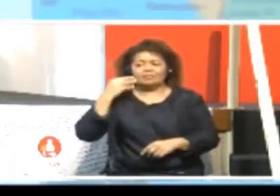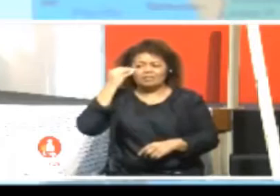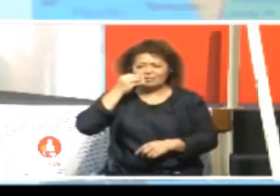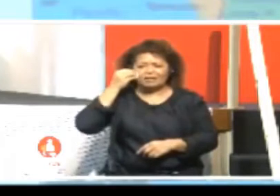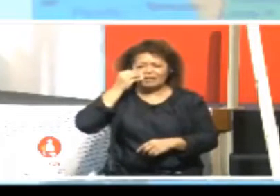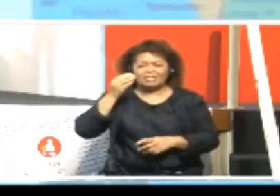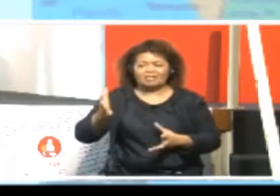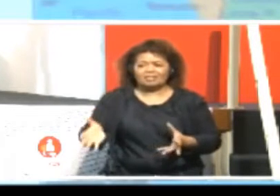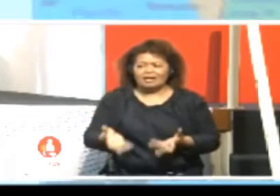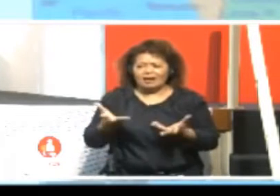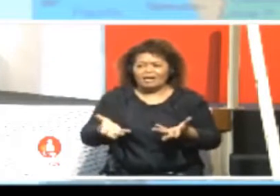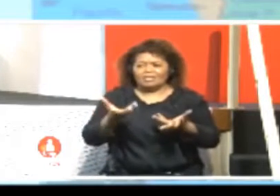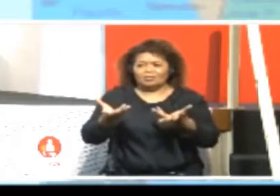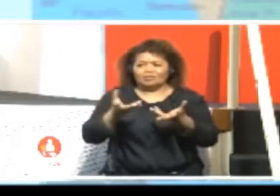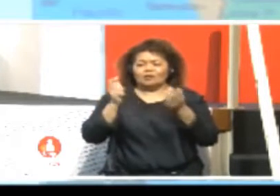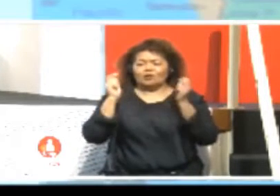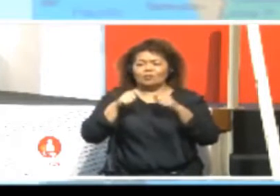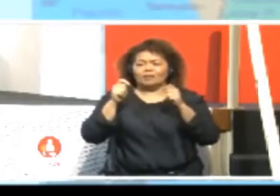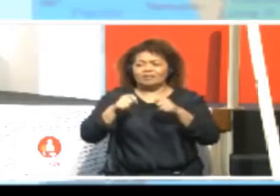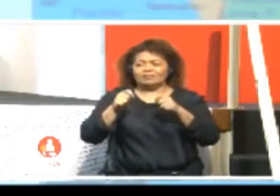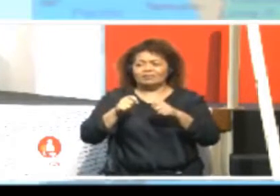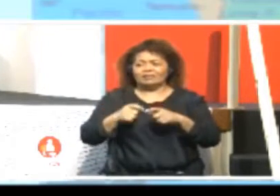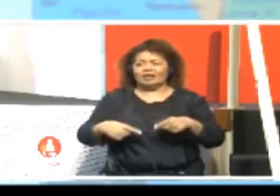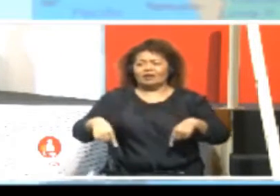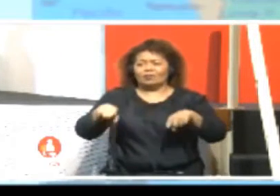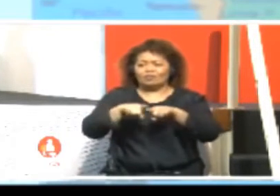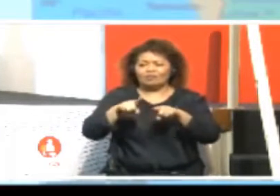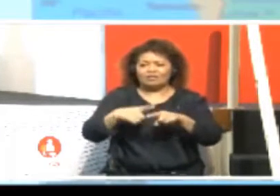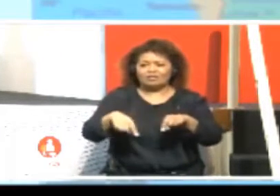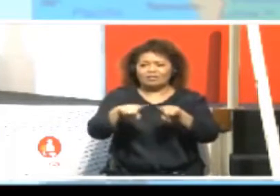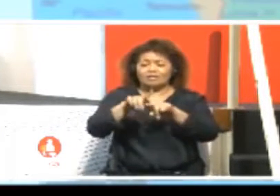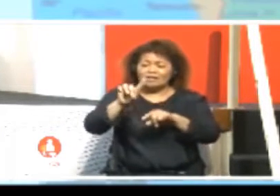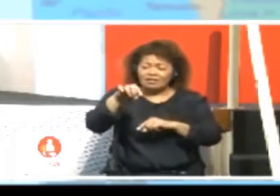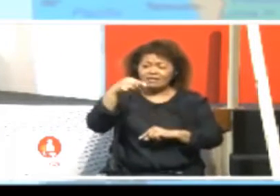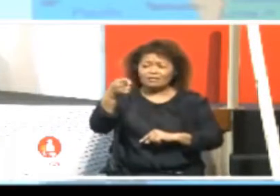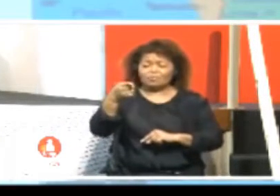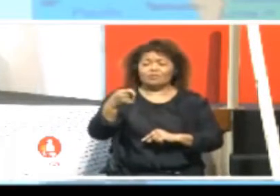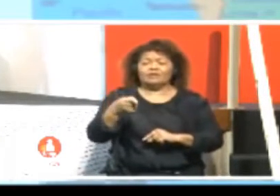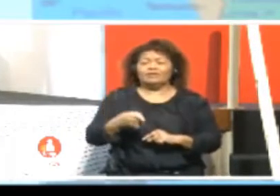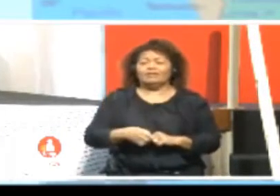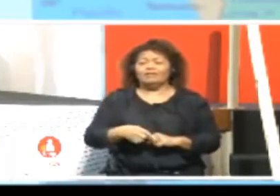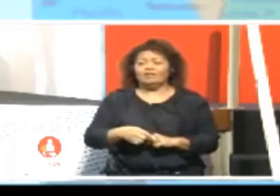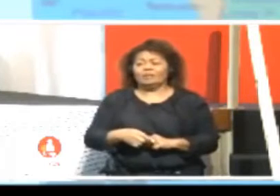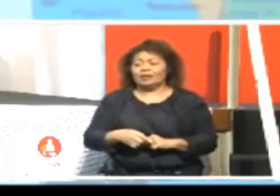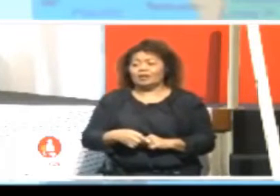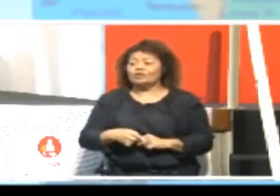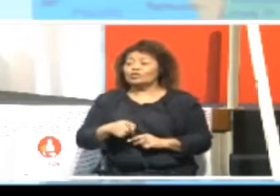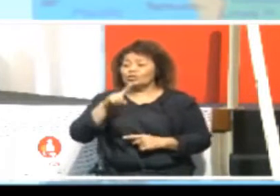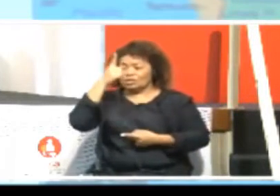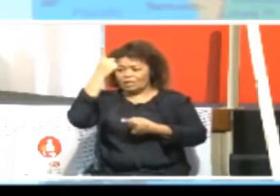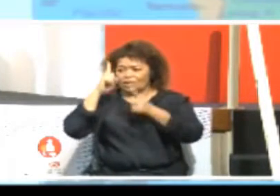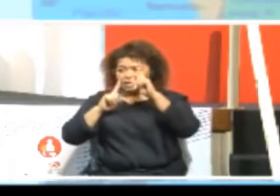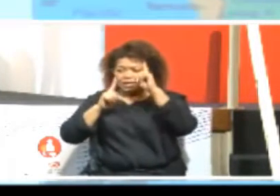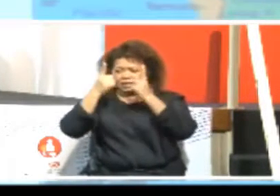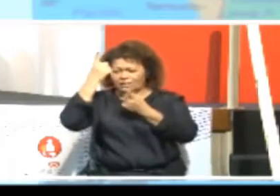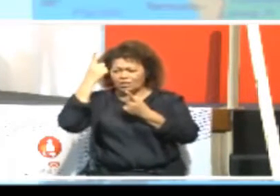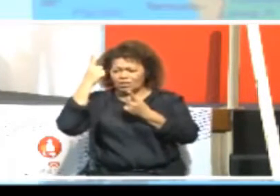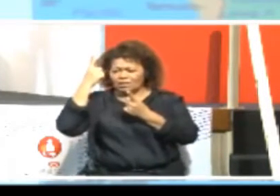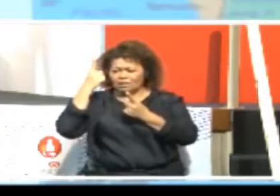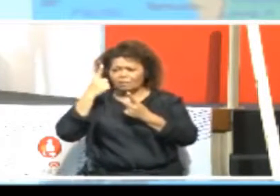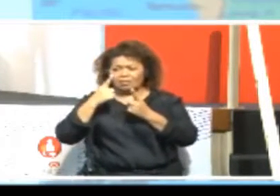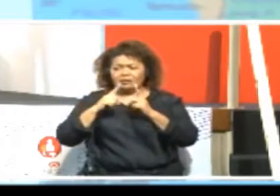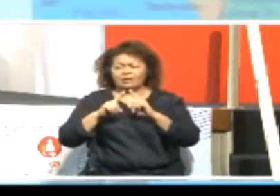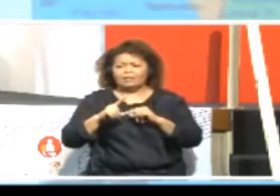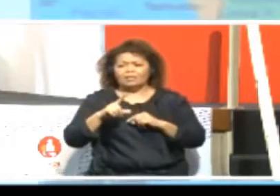convenios. Posteriormente, me fui para Chile. Sabemos que Chile tiene a tener muy buenas prácticas